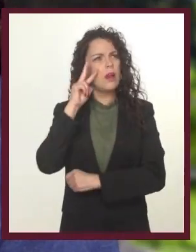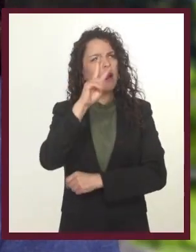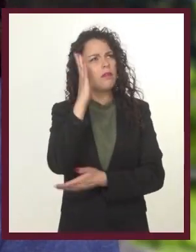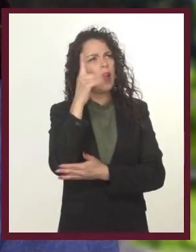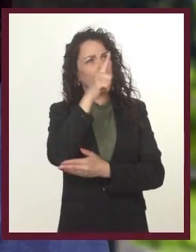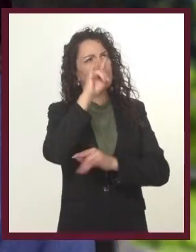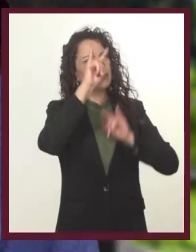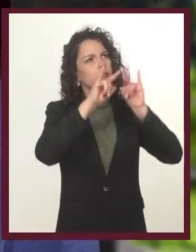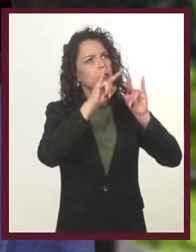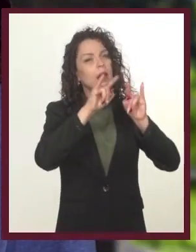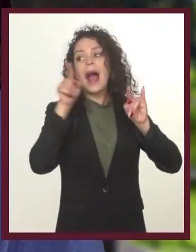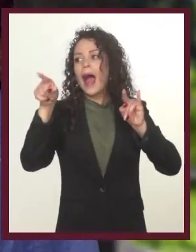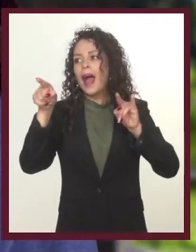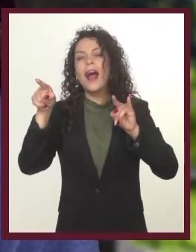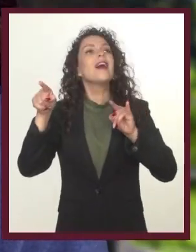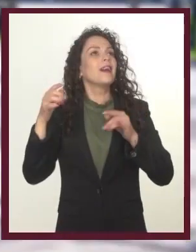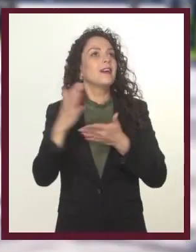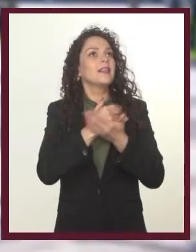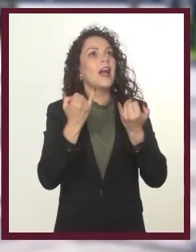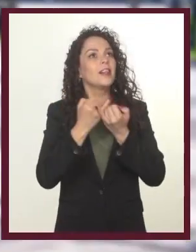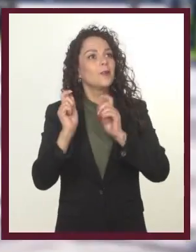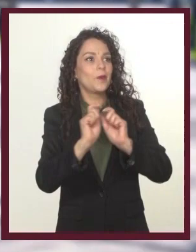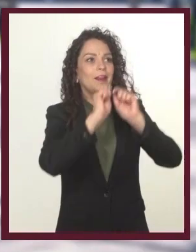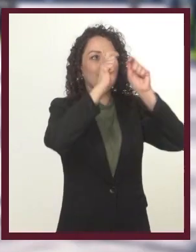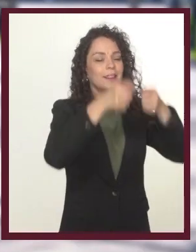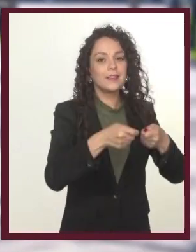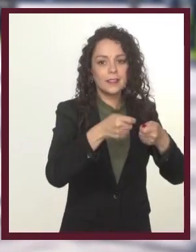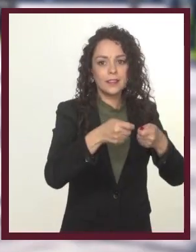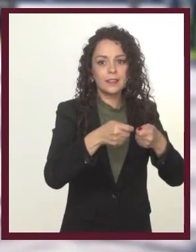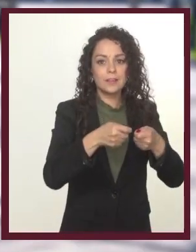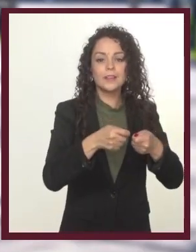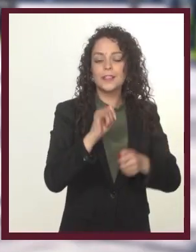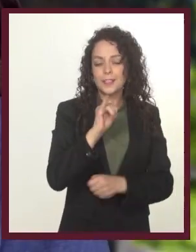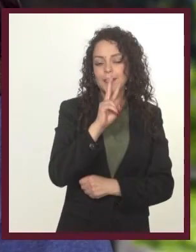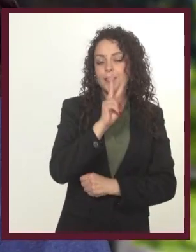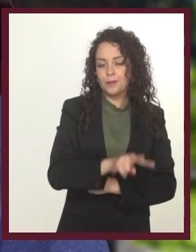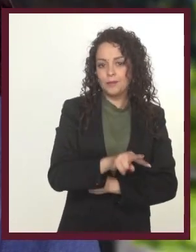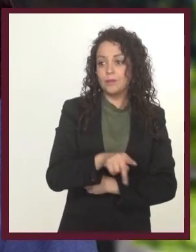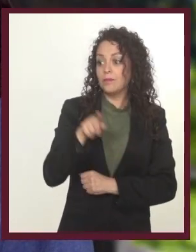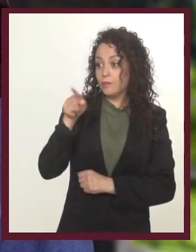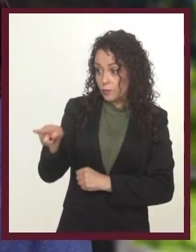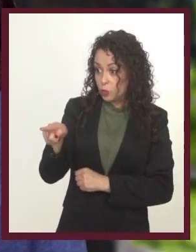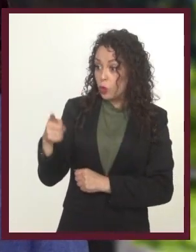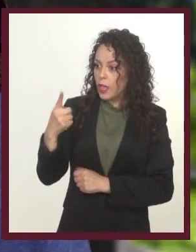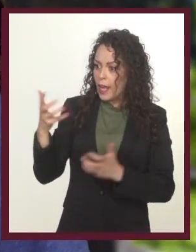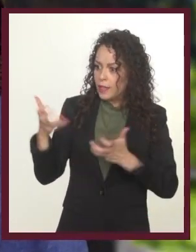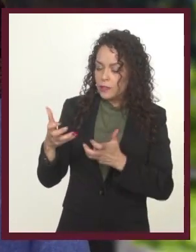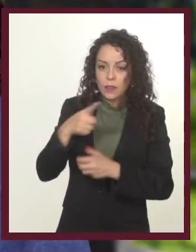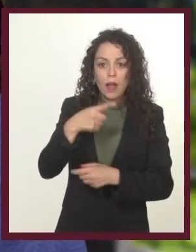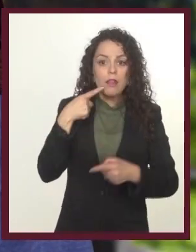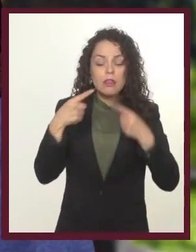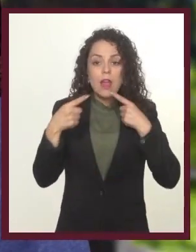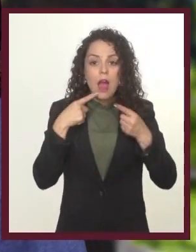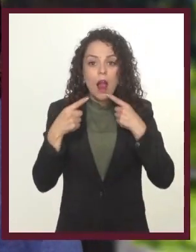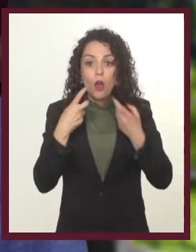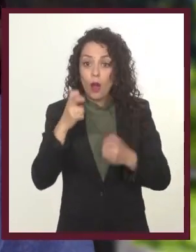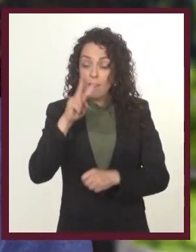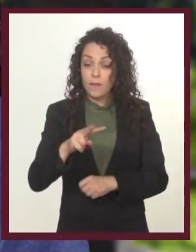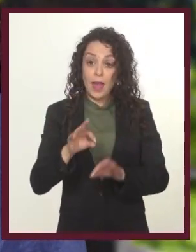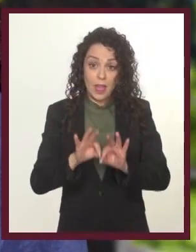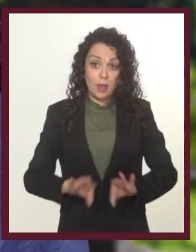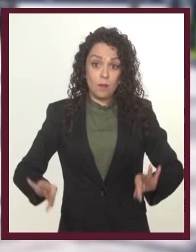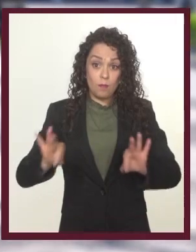en el árbol, hizo otras cosas? La verdad es que sí. Provocaste un diálogo y eso la verdad es muy